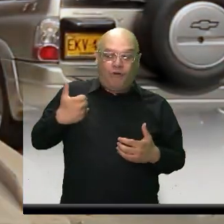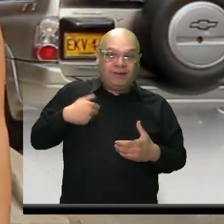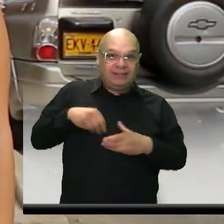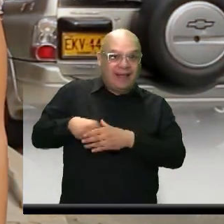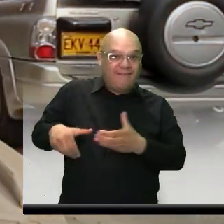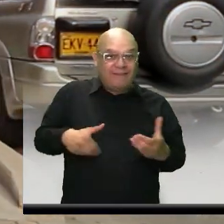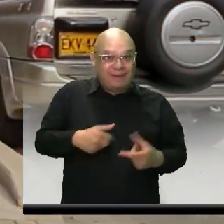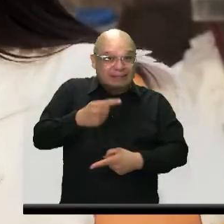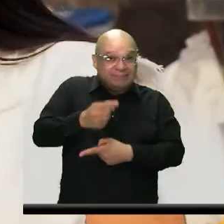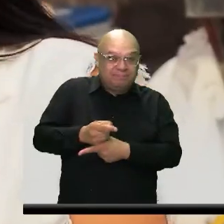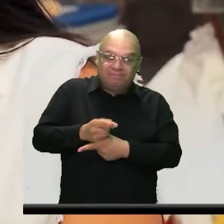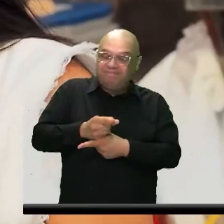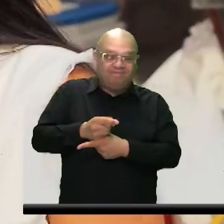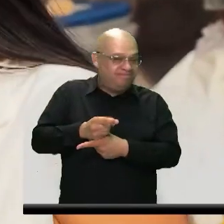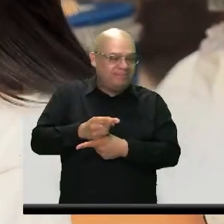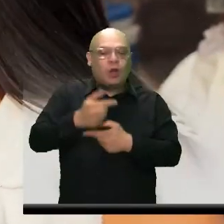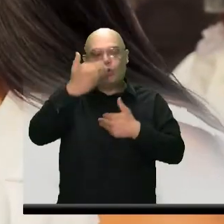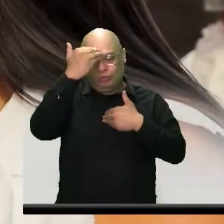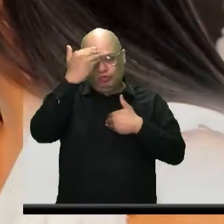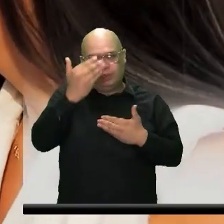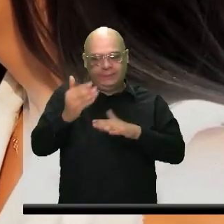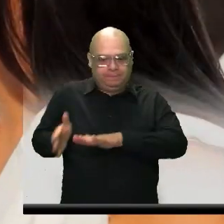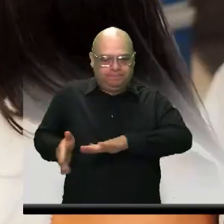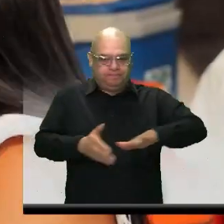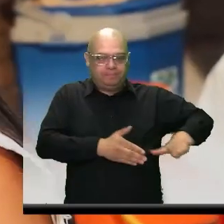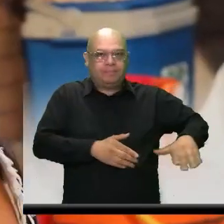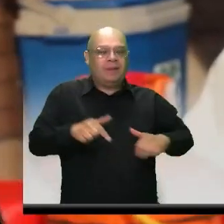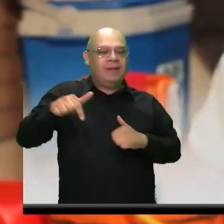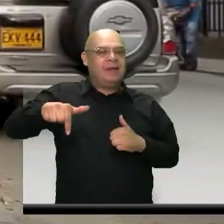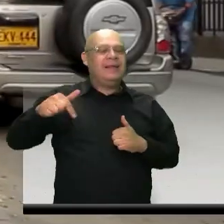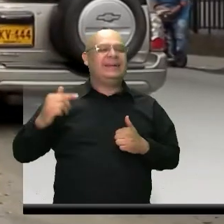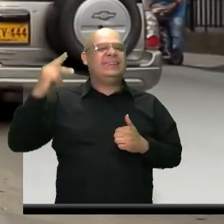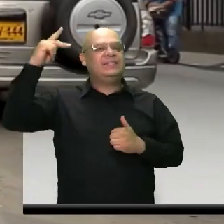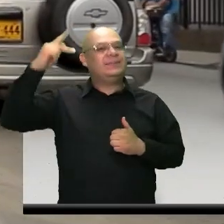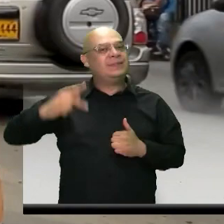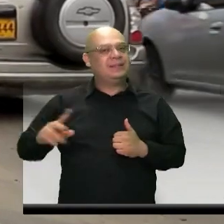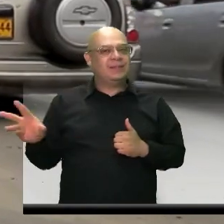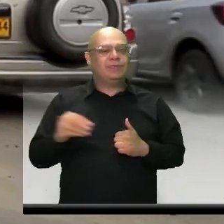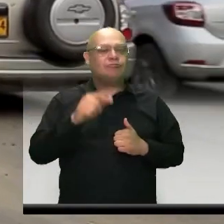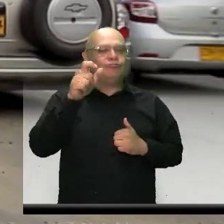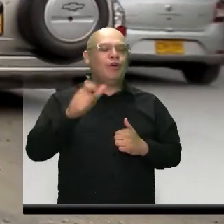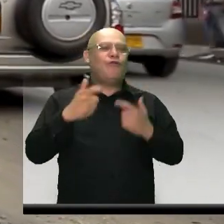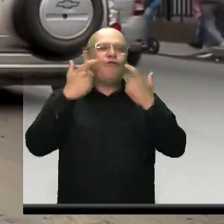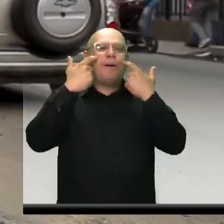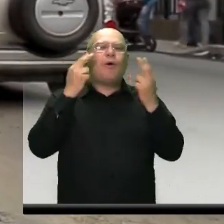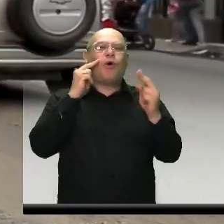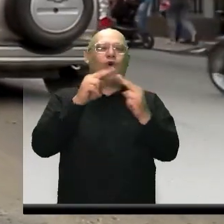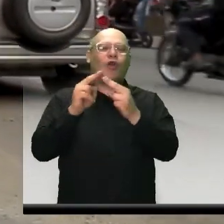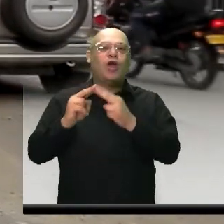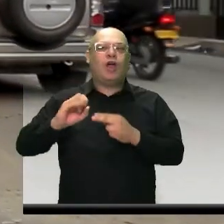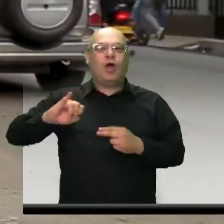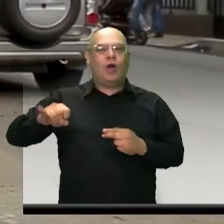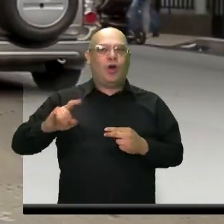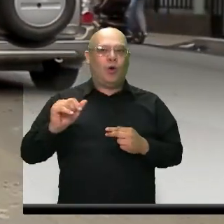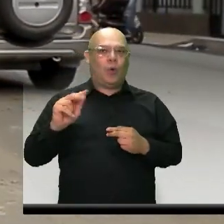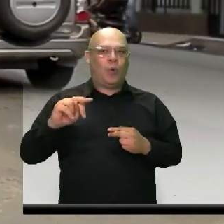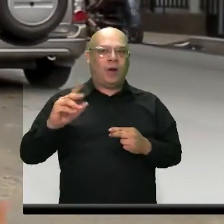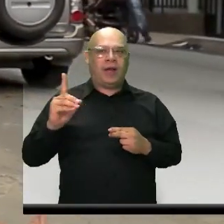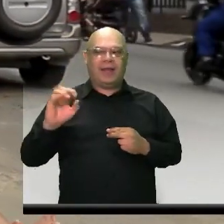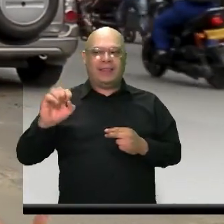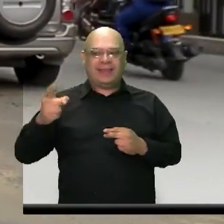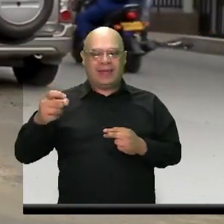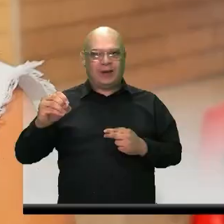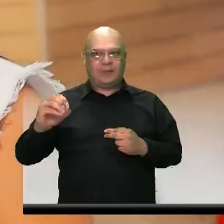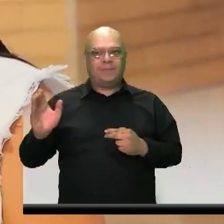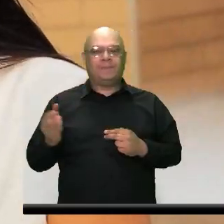Alcalde, le tengo una historia de un personaje acá que todo el mundo lo conoce. Se llama Juan Diego Gallegos. Lleva muchos años viviendo acá y